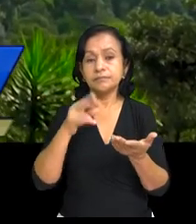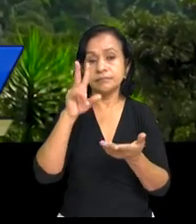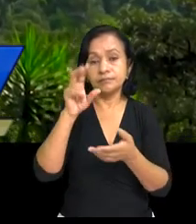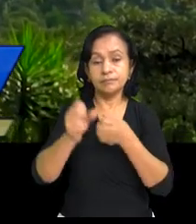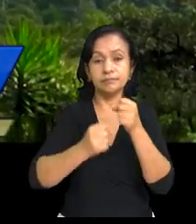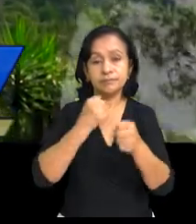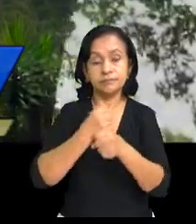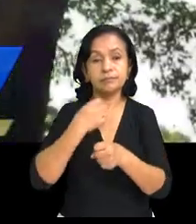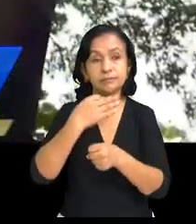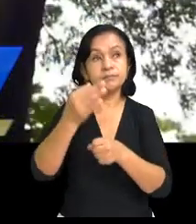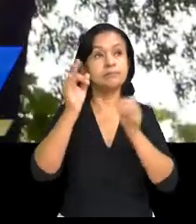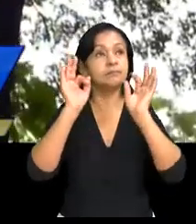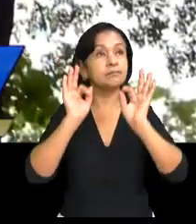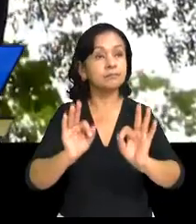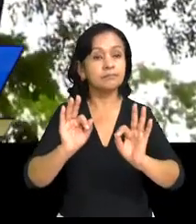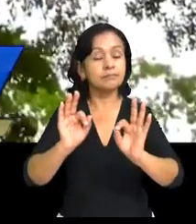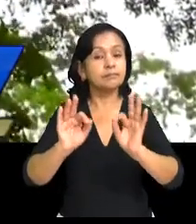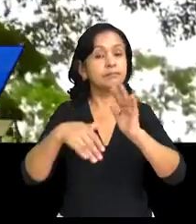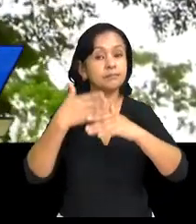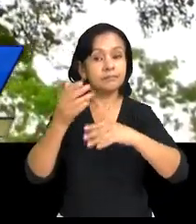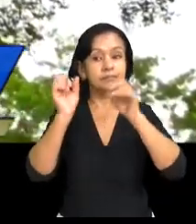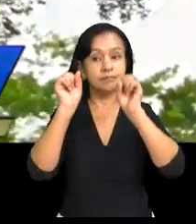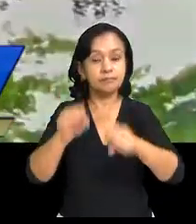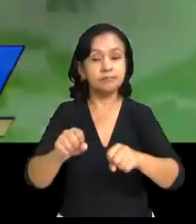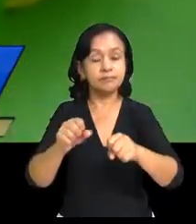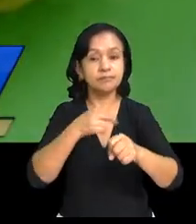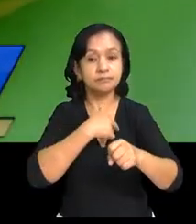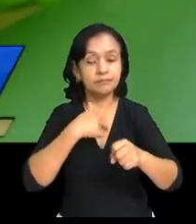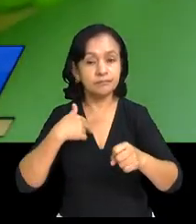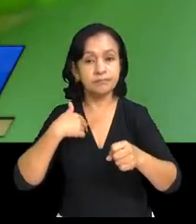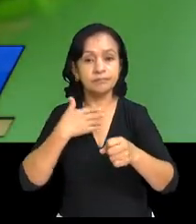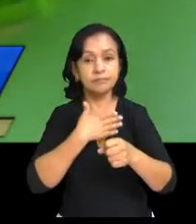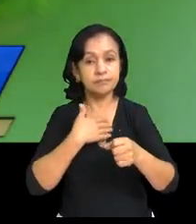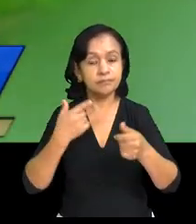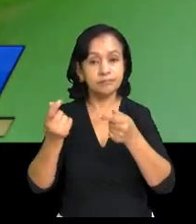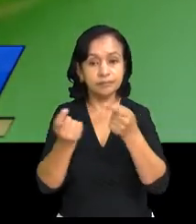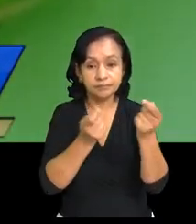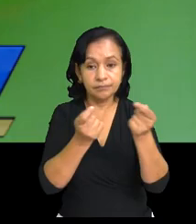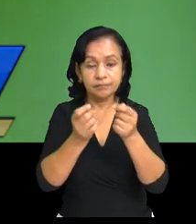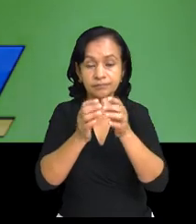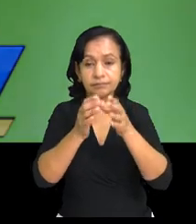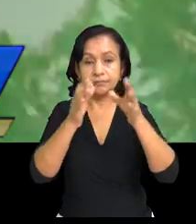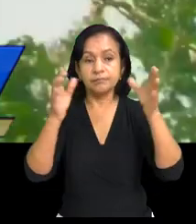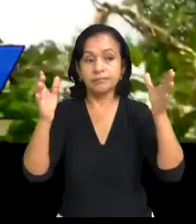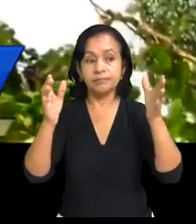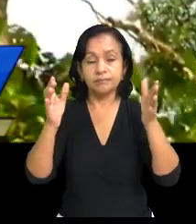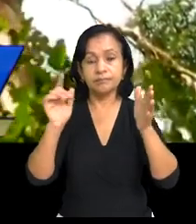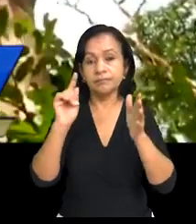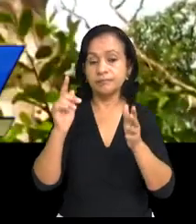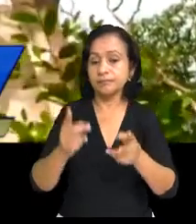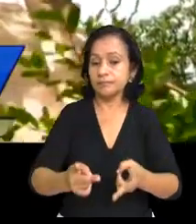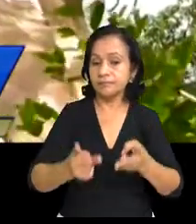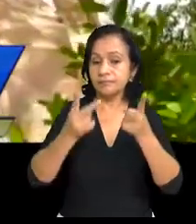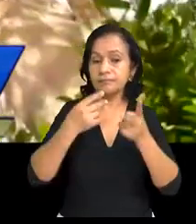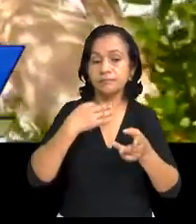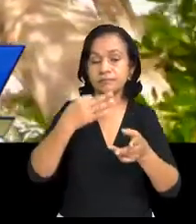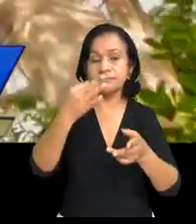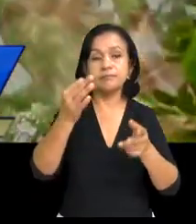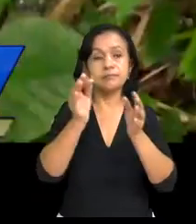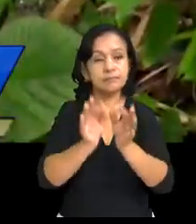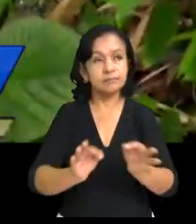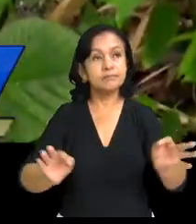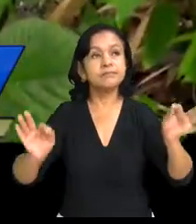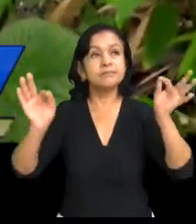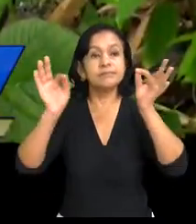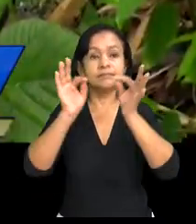bien. Y después tener capacidad de estarle haciendo mejoras y ampliaciones para que el sistema te dure toda la vida. Y es importante